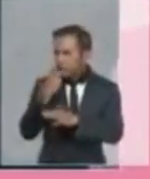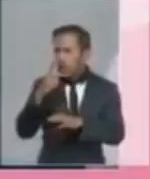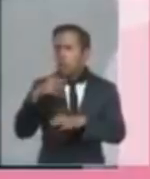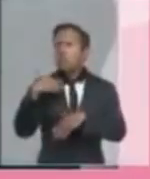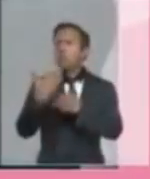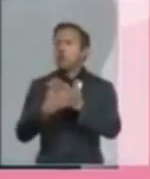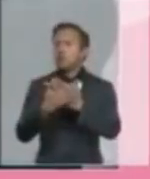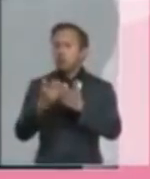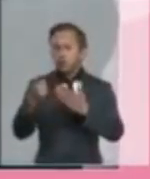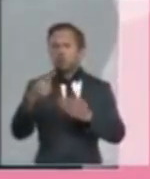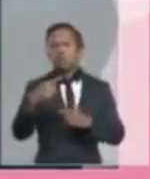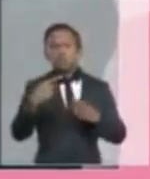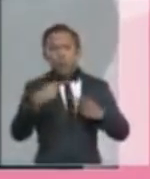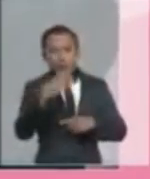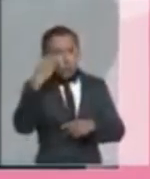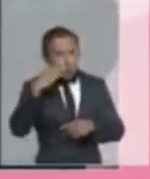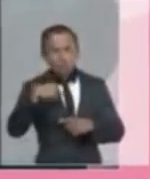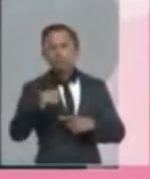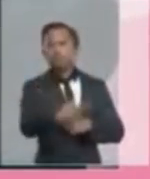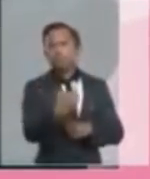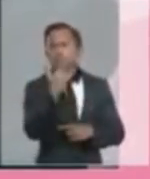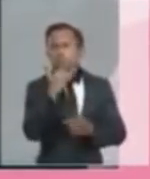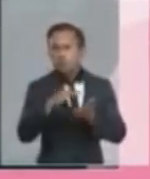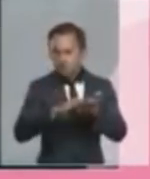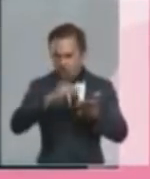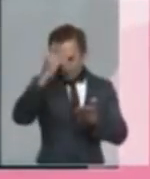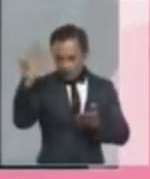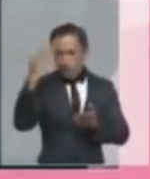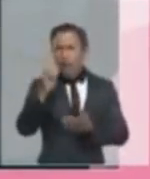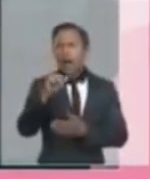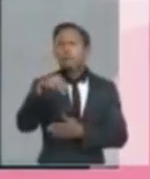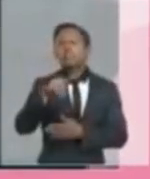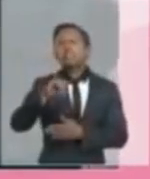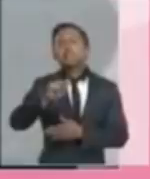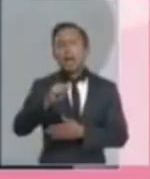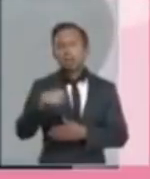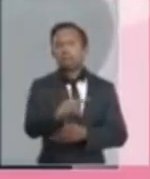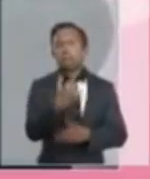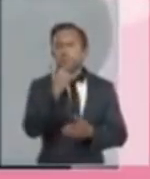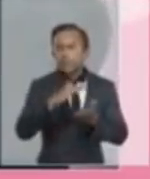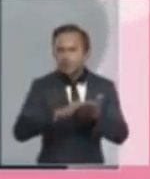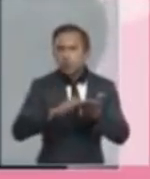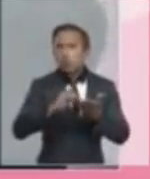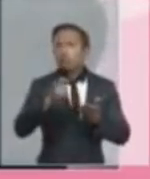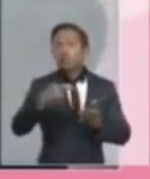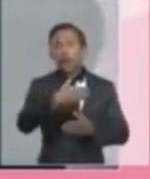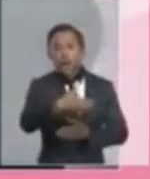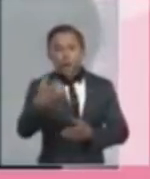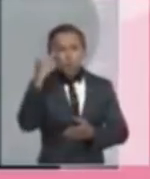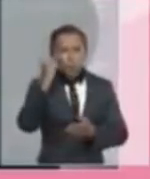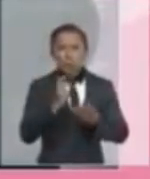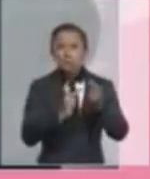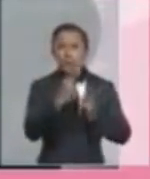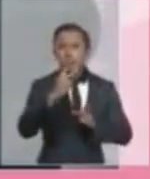preguntaría, ¿quiénes serían, candidatos, los beneficiarios de esa posible amnistía? Campesinos que siembran la amapola, los halcones, los sicarios